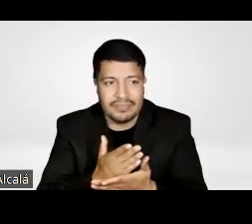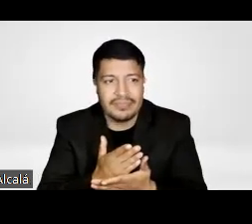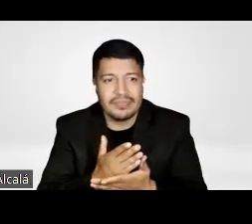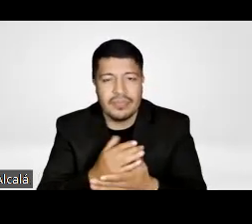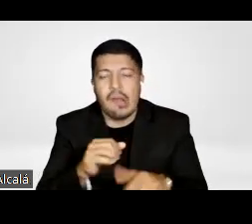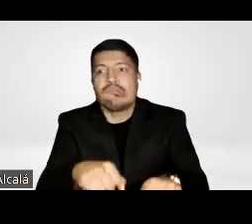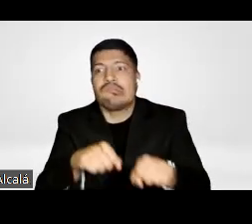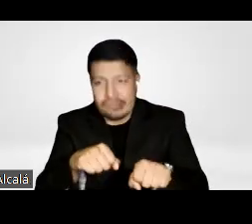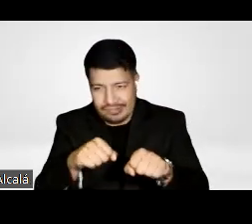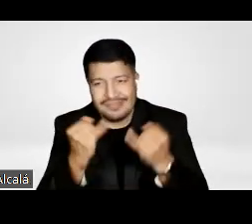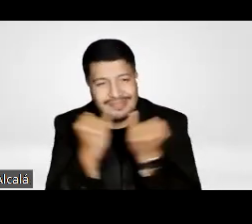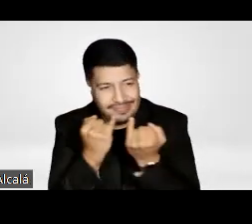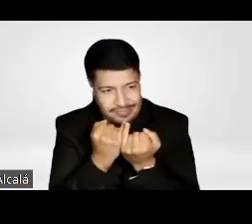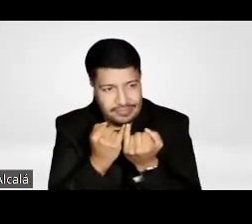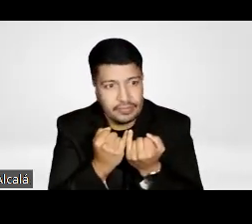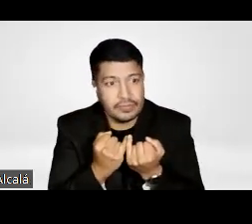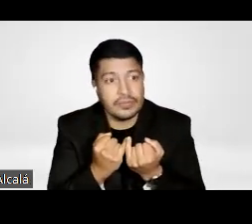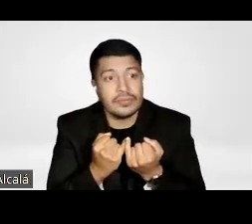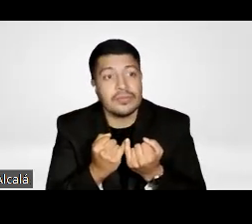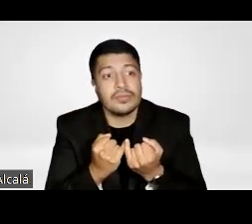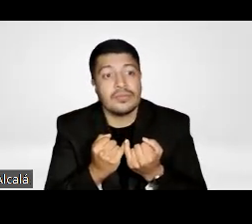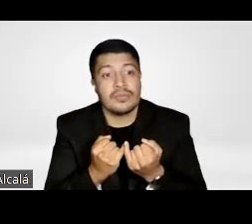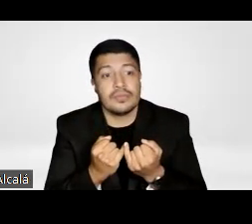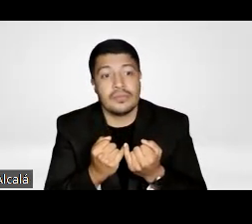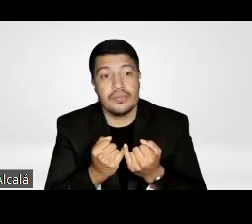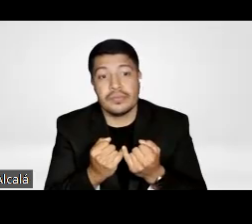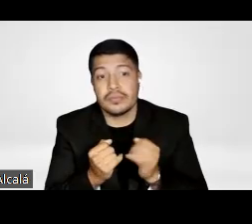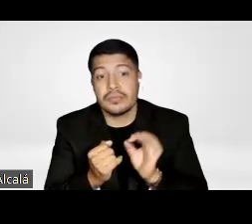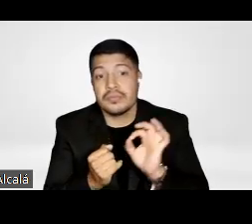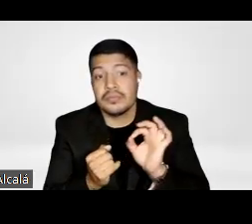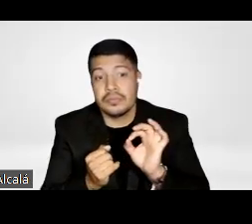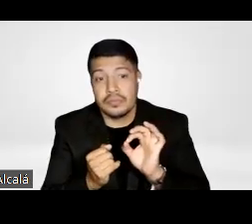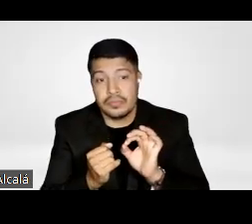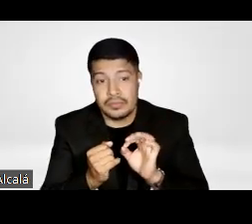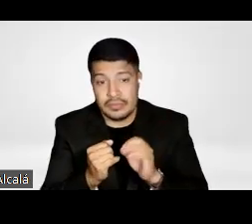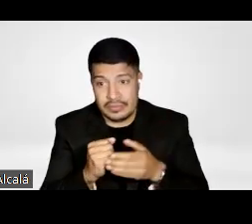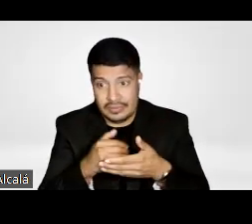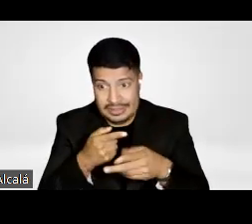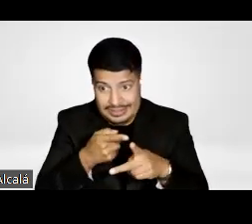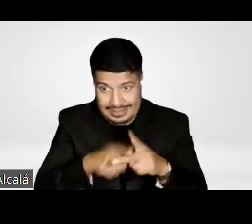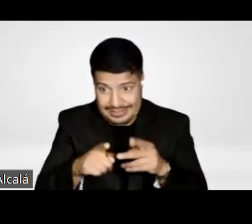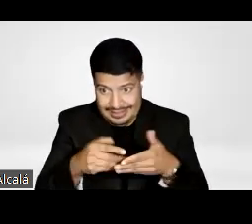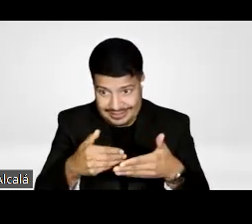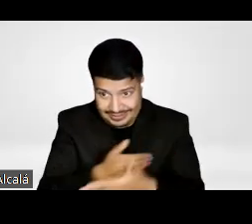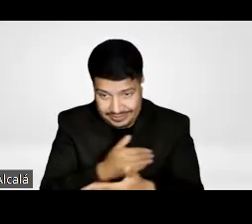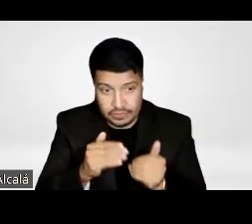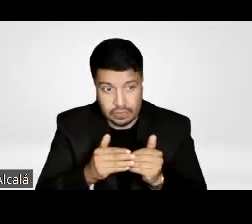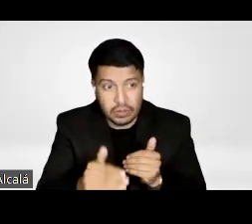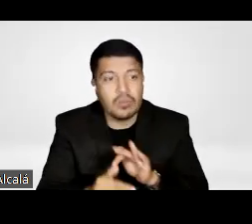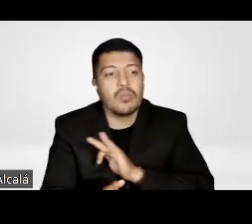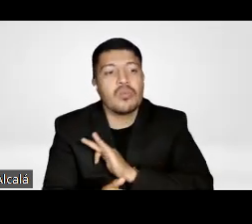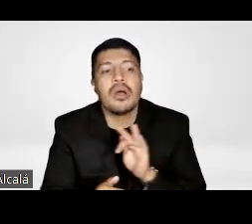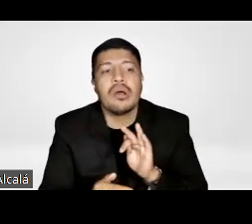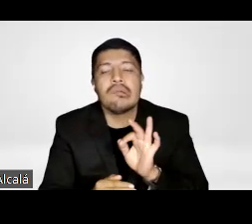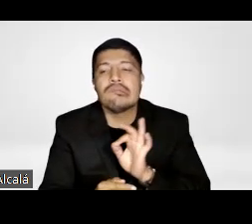inicio en el embarazo se asocian a un mayor riesgo de presentarte trastorno del espectro autista, trastorno por déficit de atención